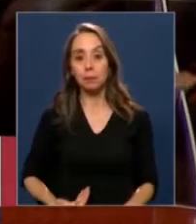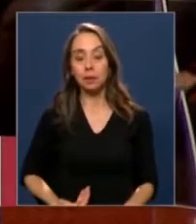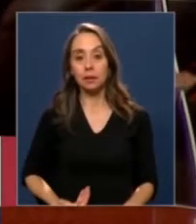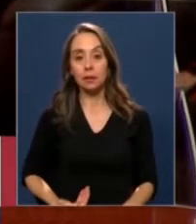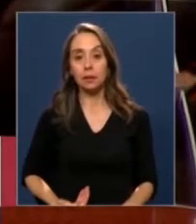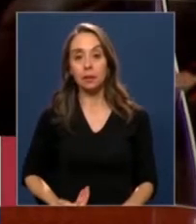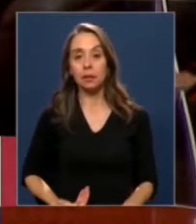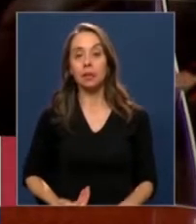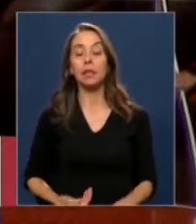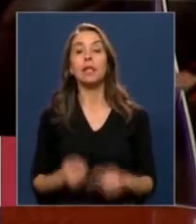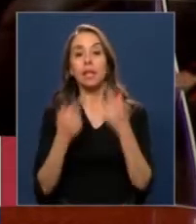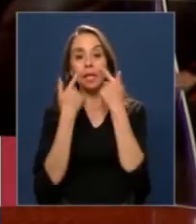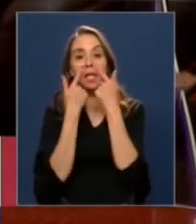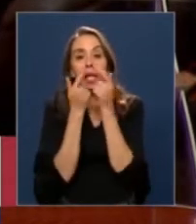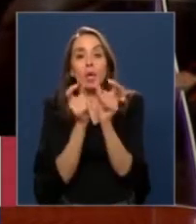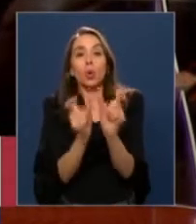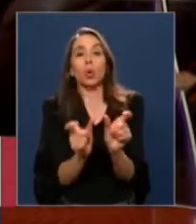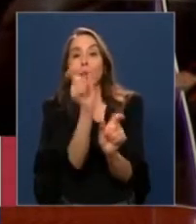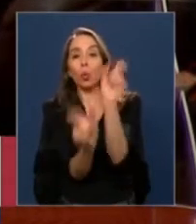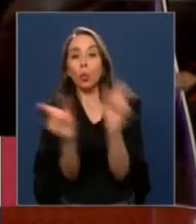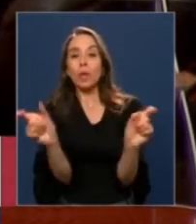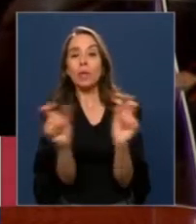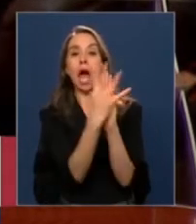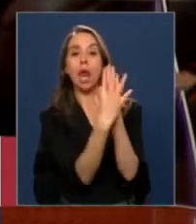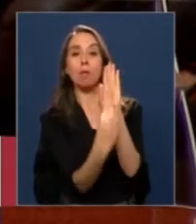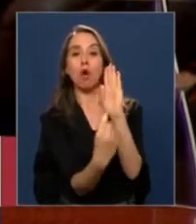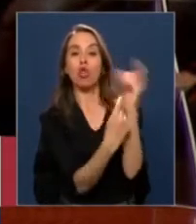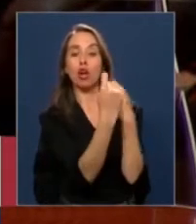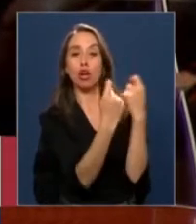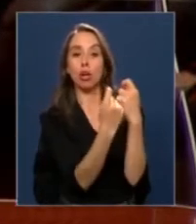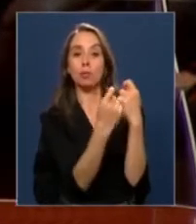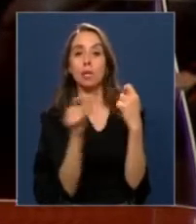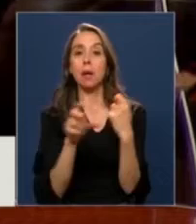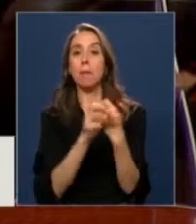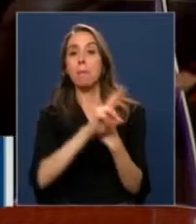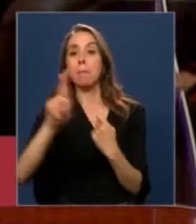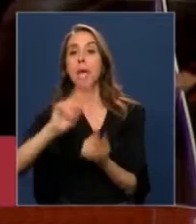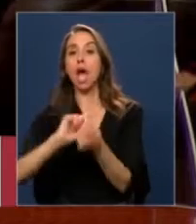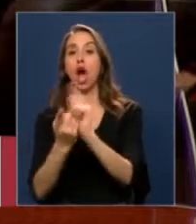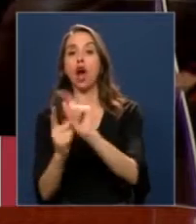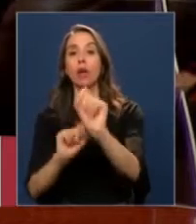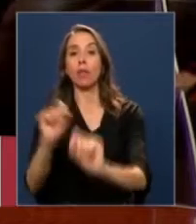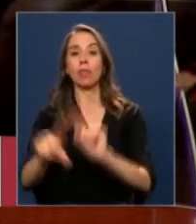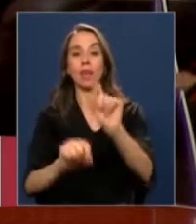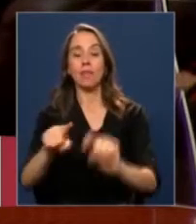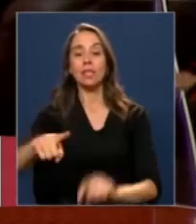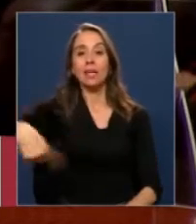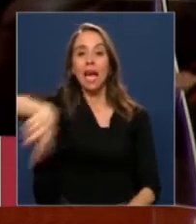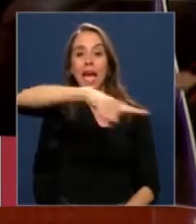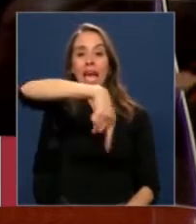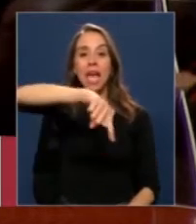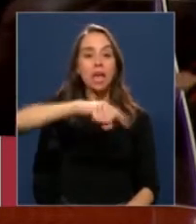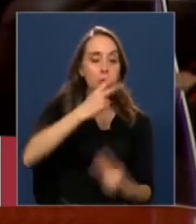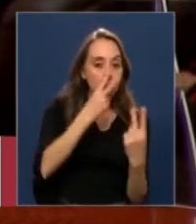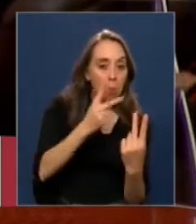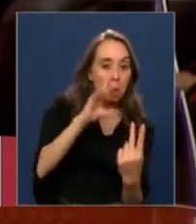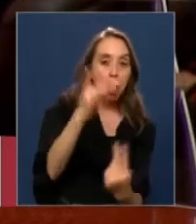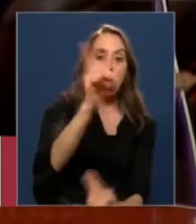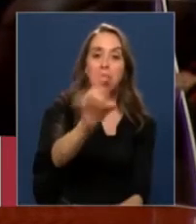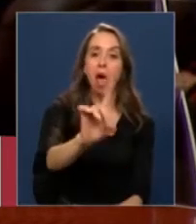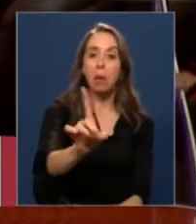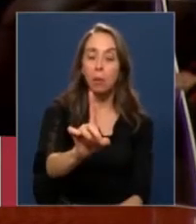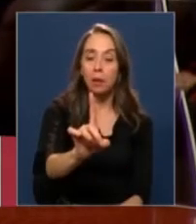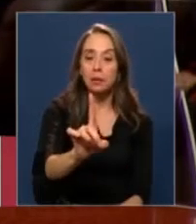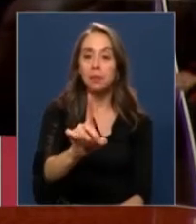los guardianes del modelo han terminado siendo sus peores defensores y ellos todavía no se dan cuenta